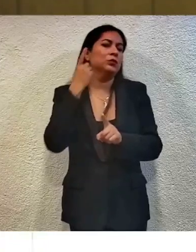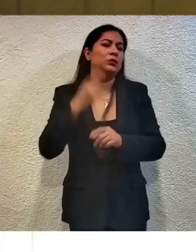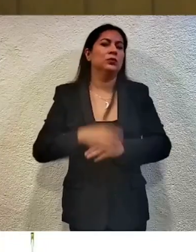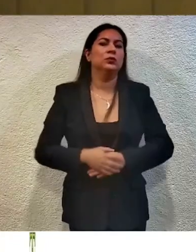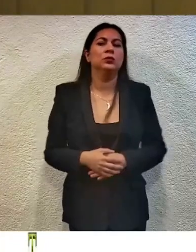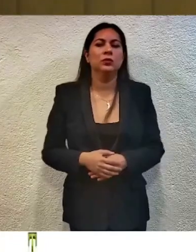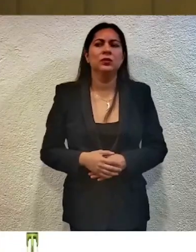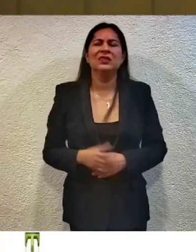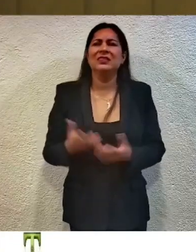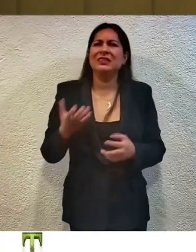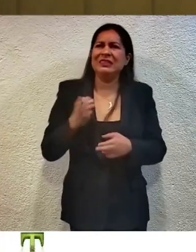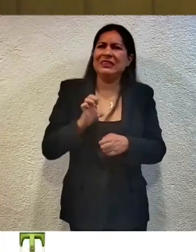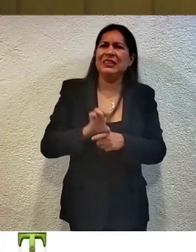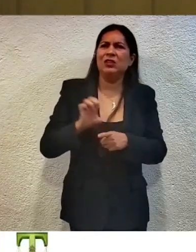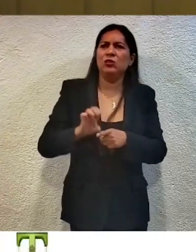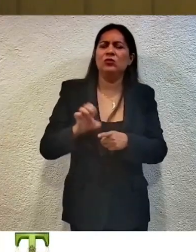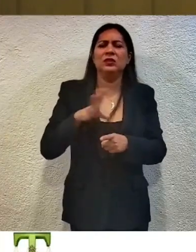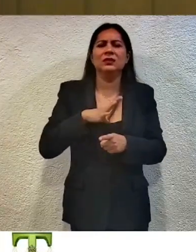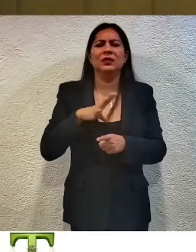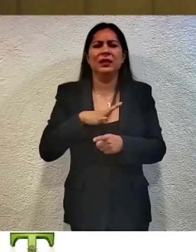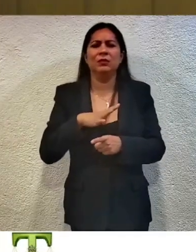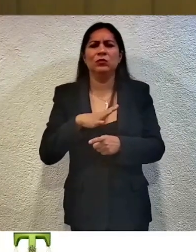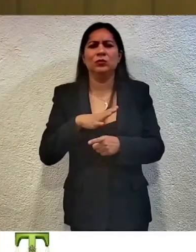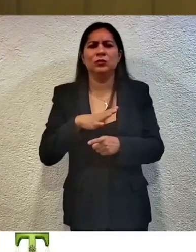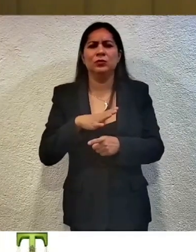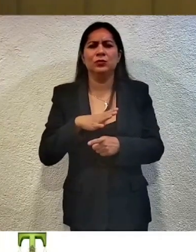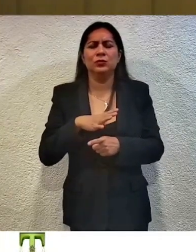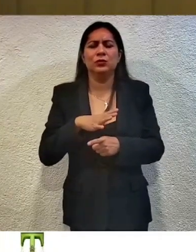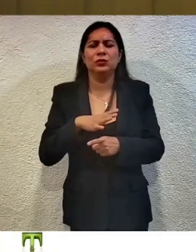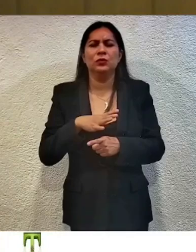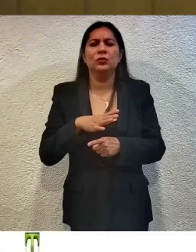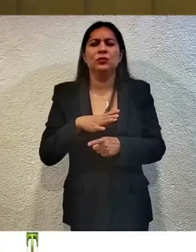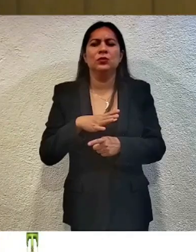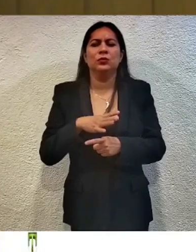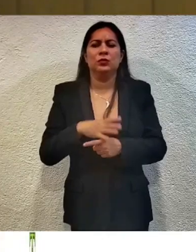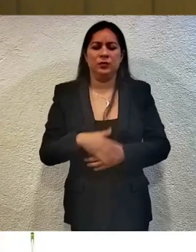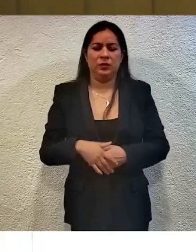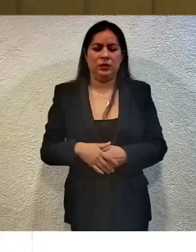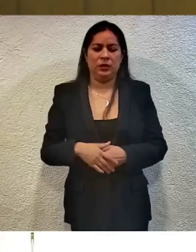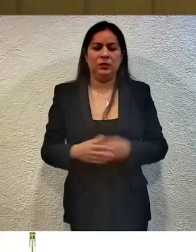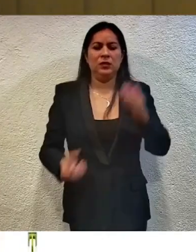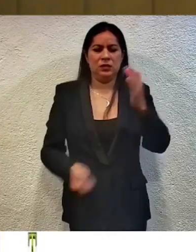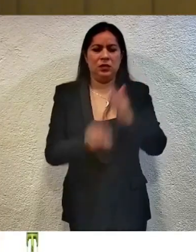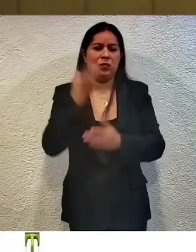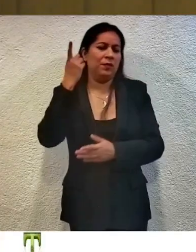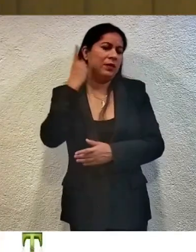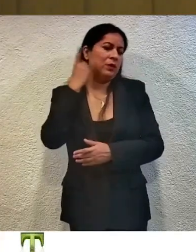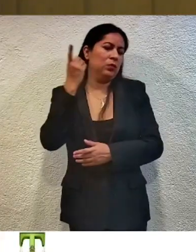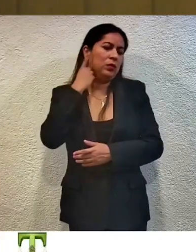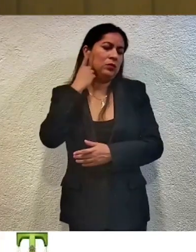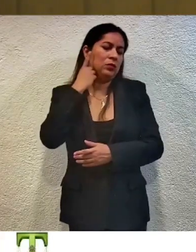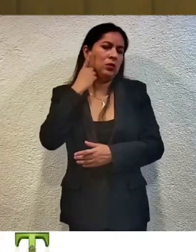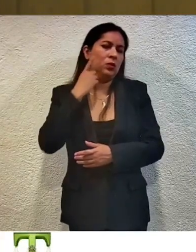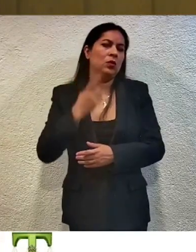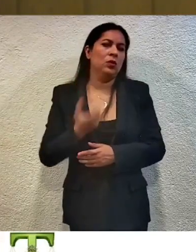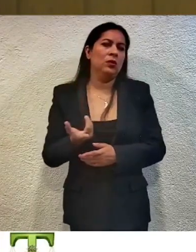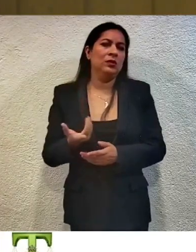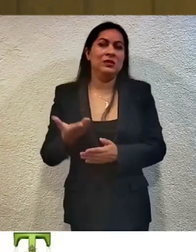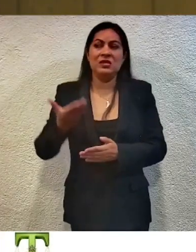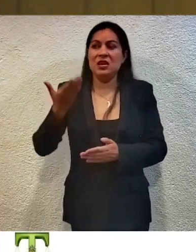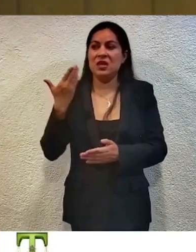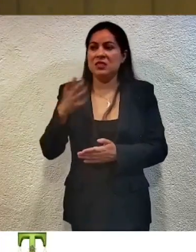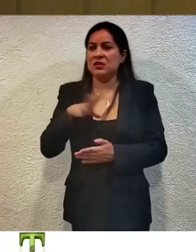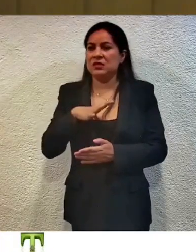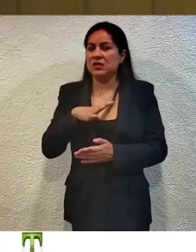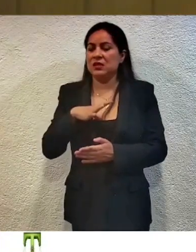Y entonces también tenemos que con esta nueva diputación, si antes tenía